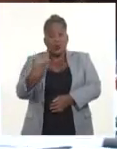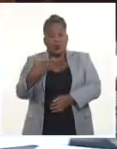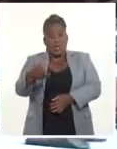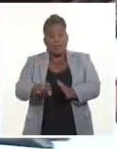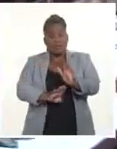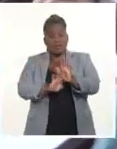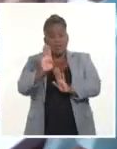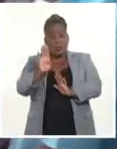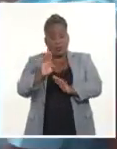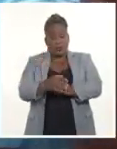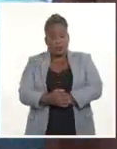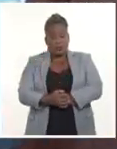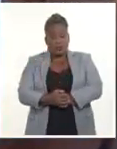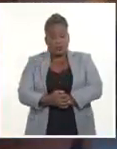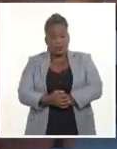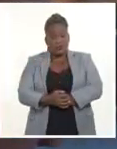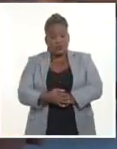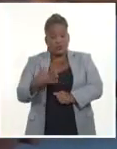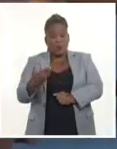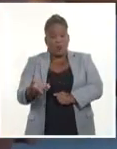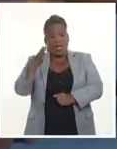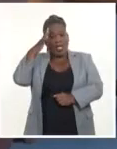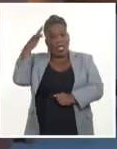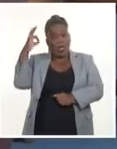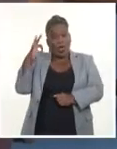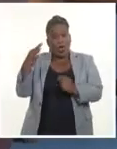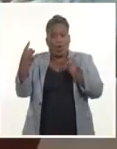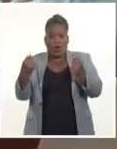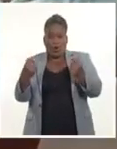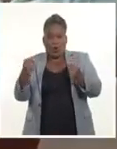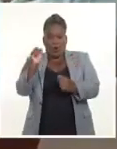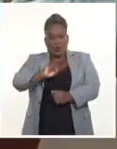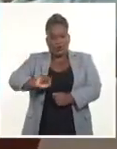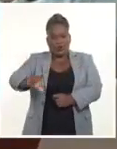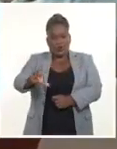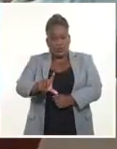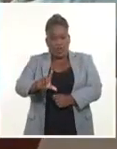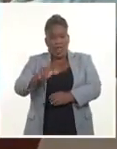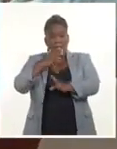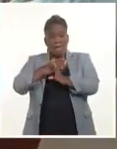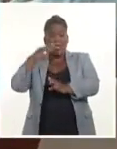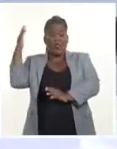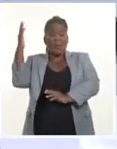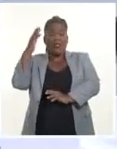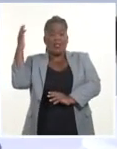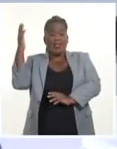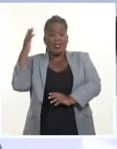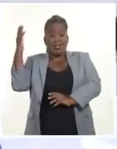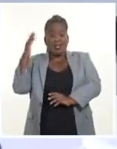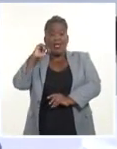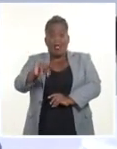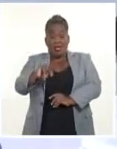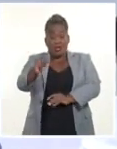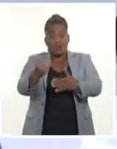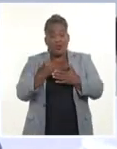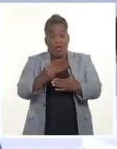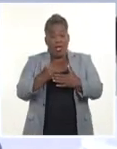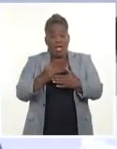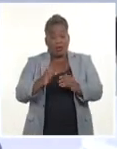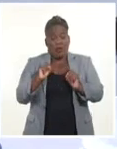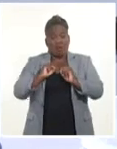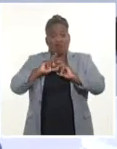desarrollo desde el punto de vista ideológico, económico, social y medioambiental, de manera que levanta una alarma en